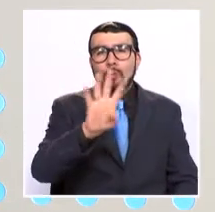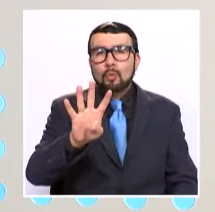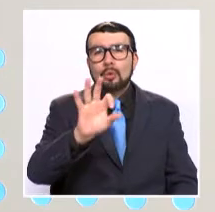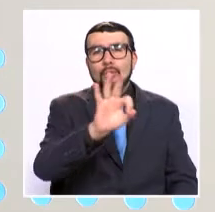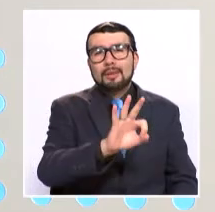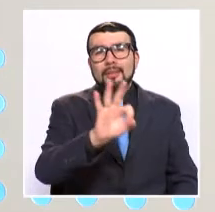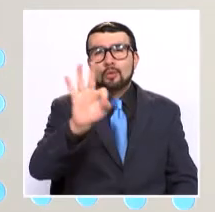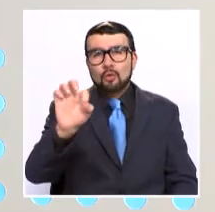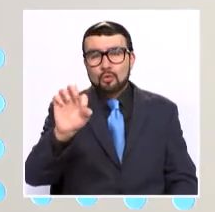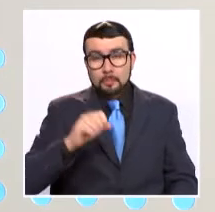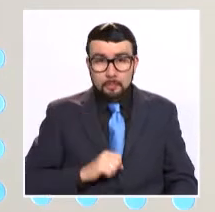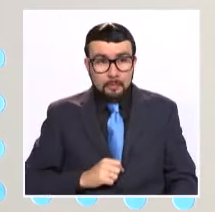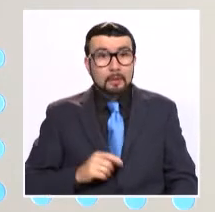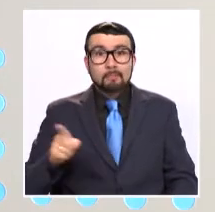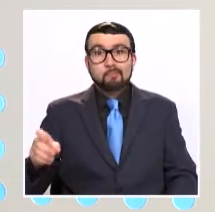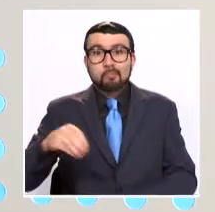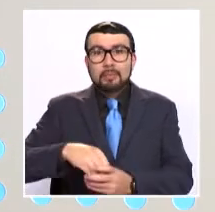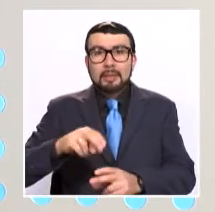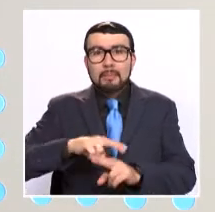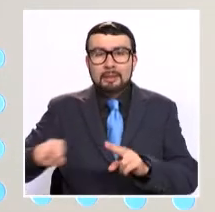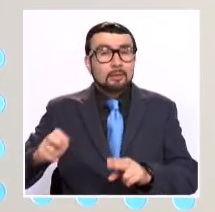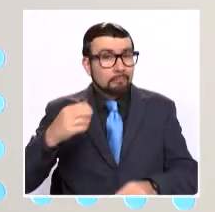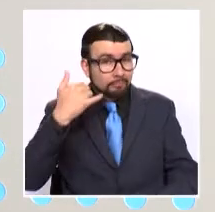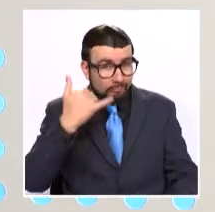878-3438. Esto es en Manizales,